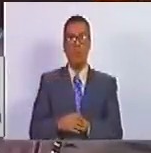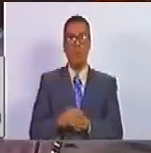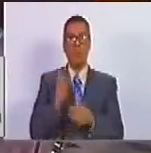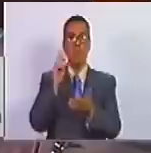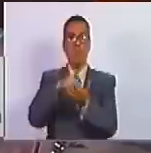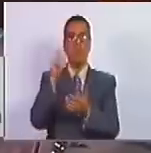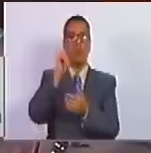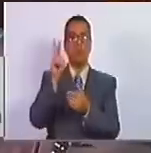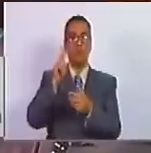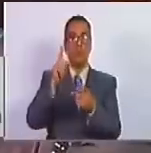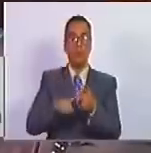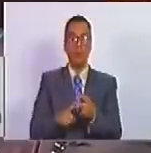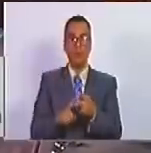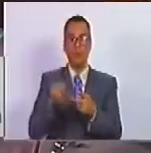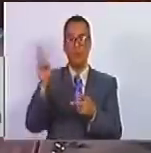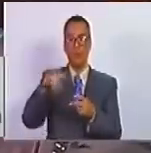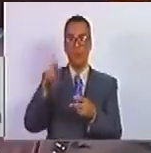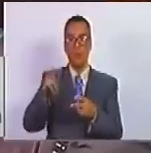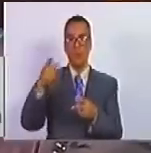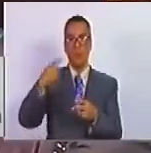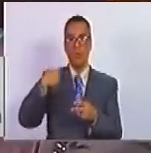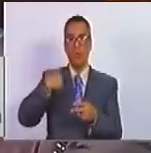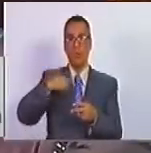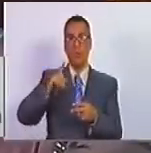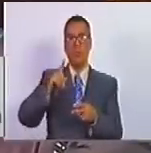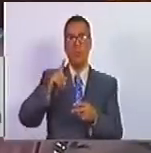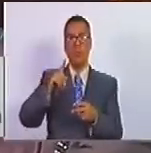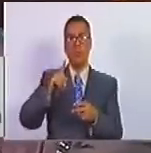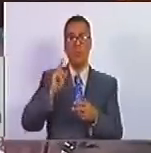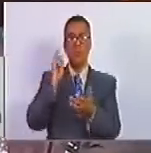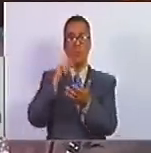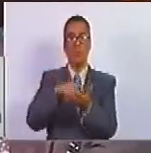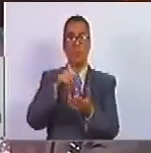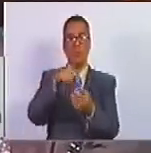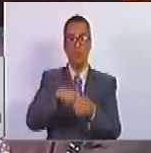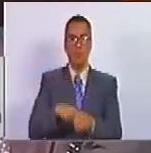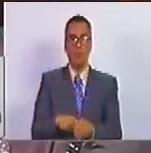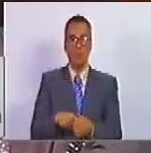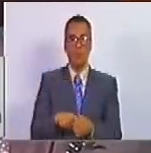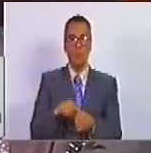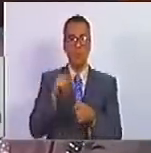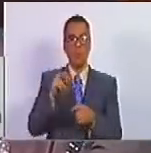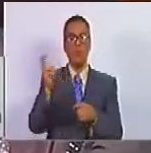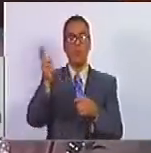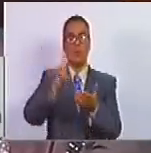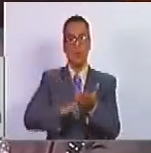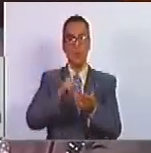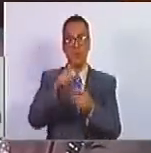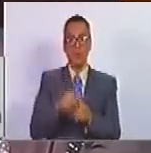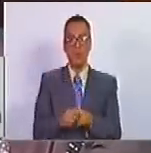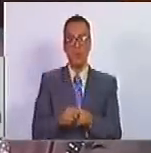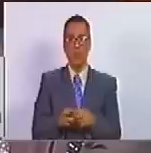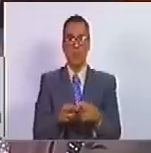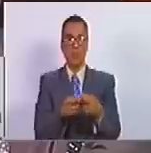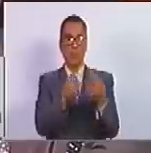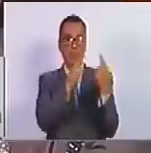Presente Venezuela, donde nunca ha debido dejar de estar, y donde de nuevo está representado el